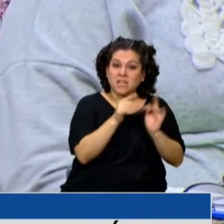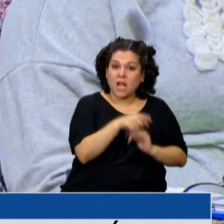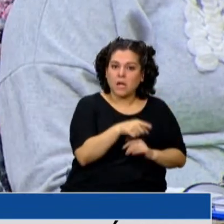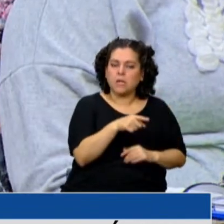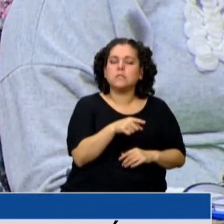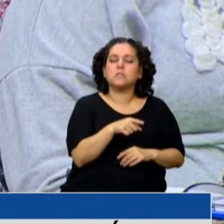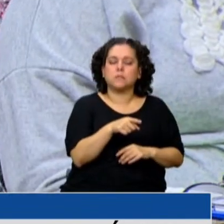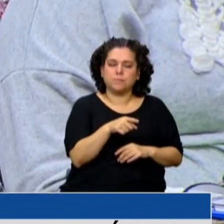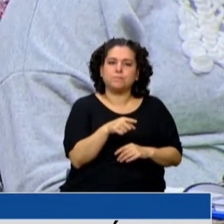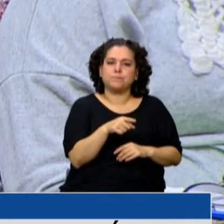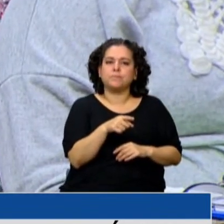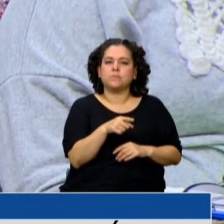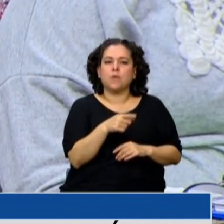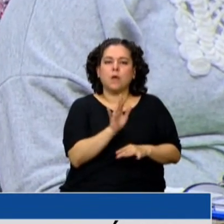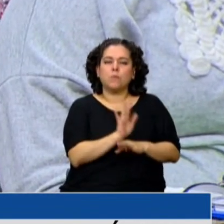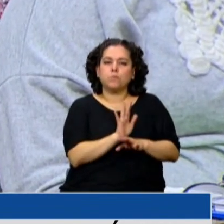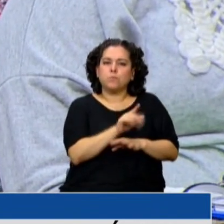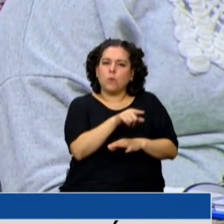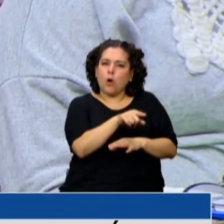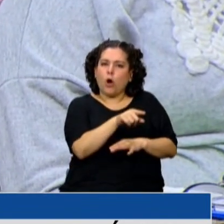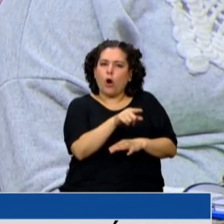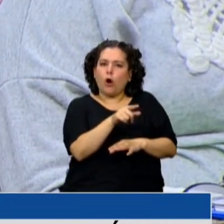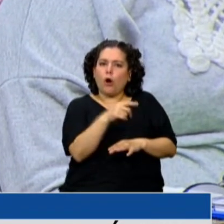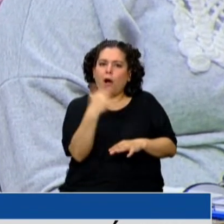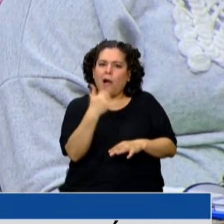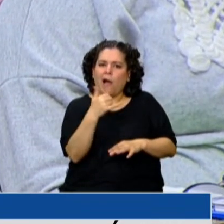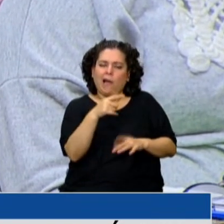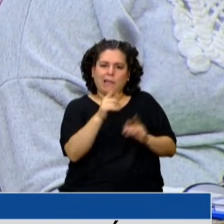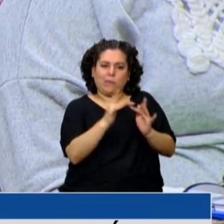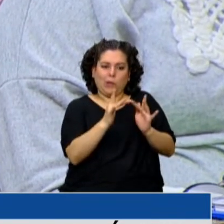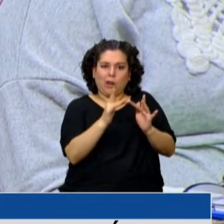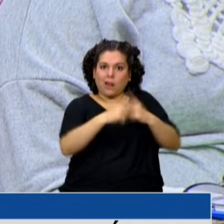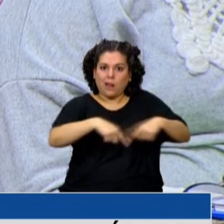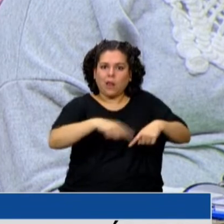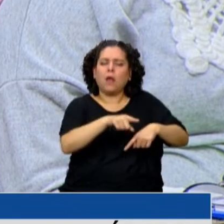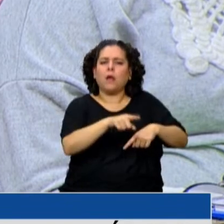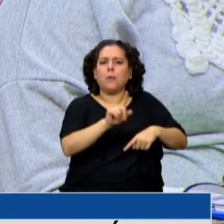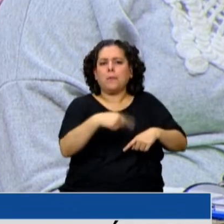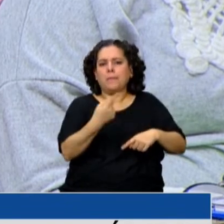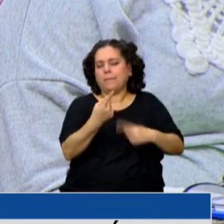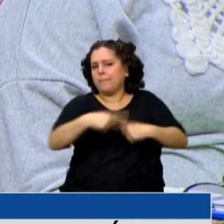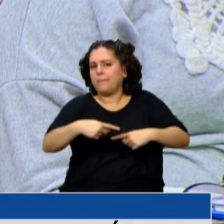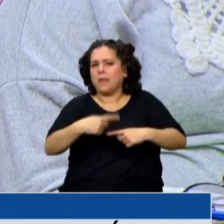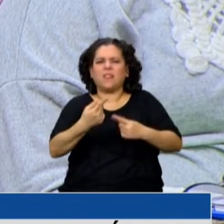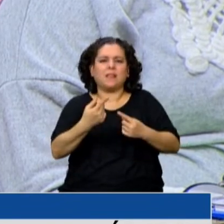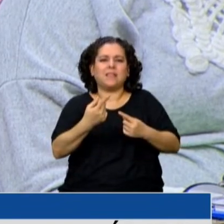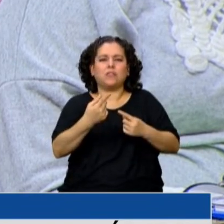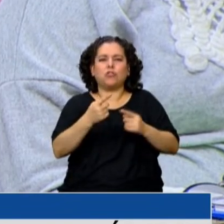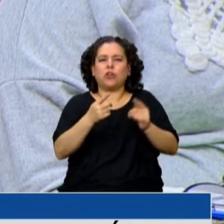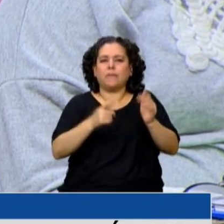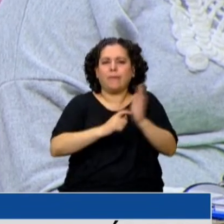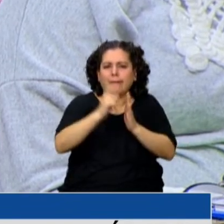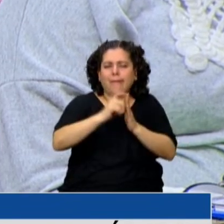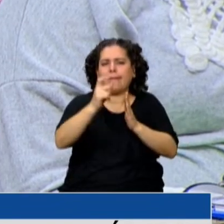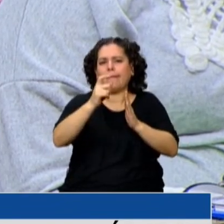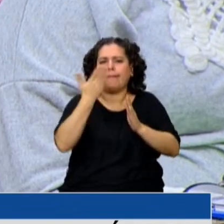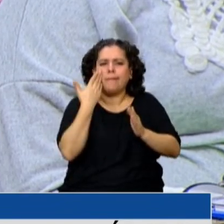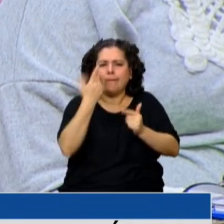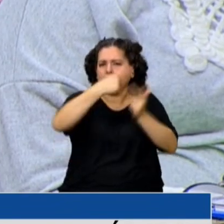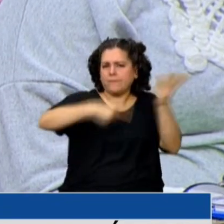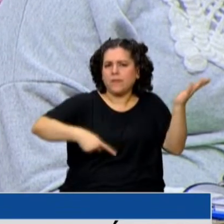violencias digitales, como decía, se valen de estas herramientas digitales, pero no podemos perder de vista